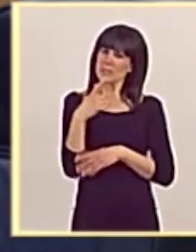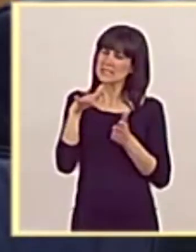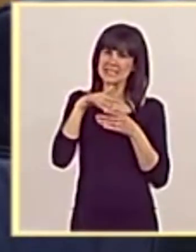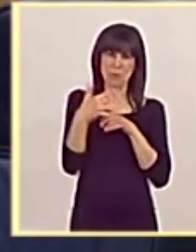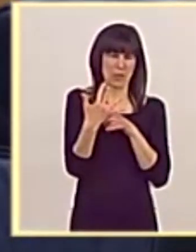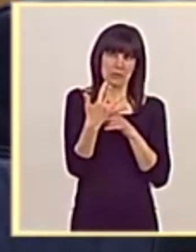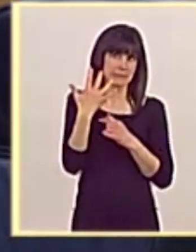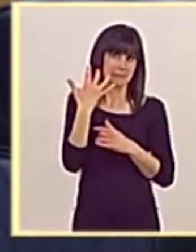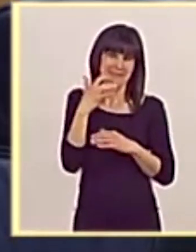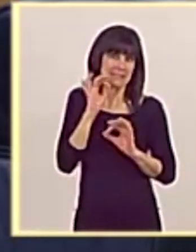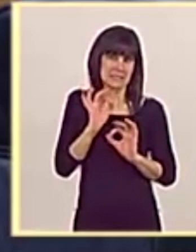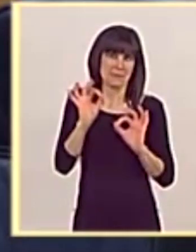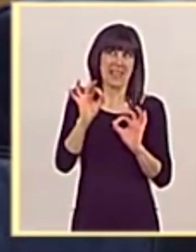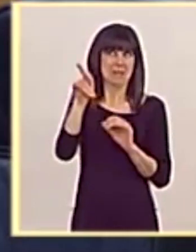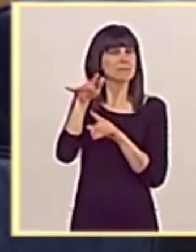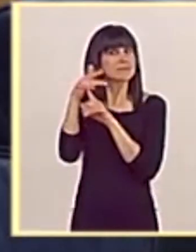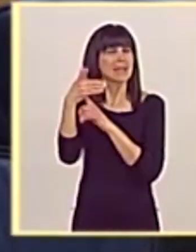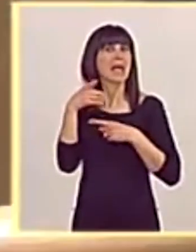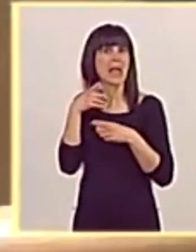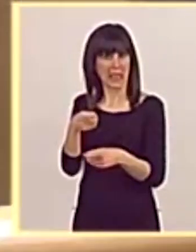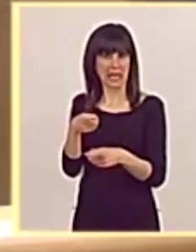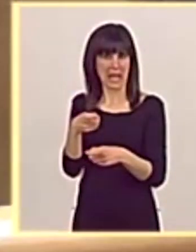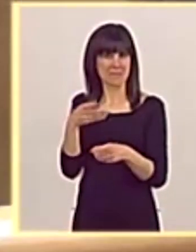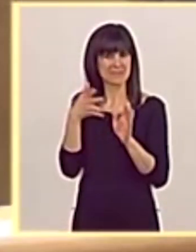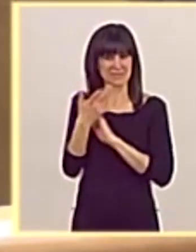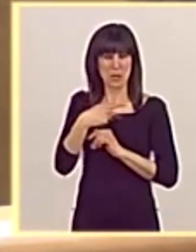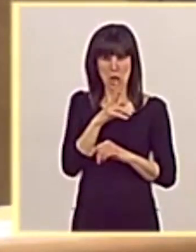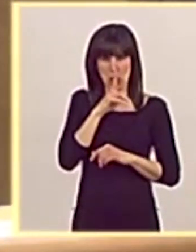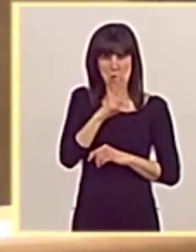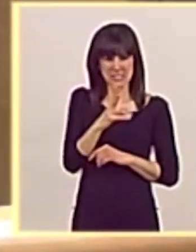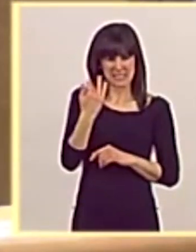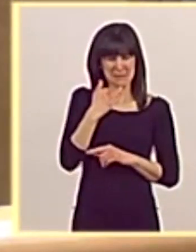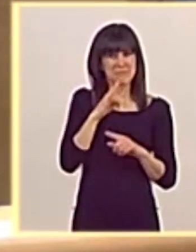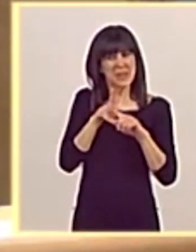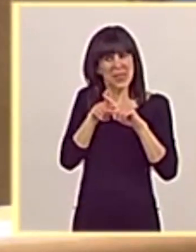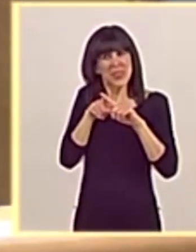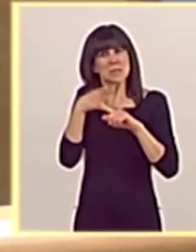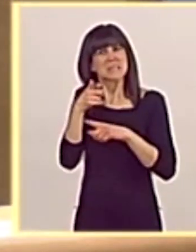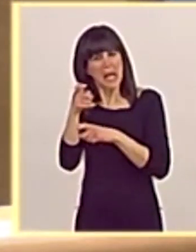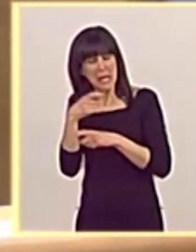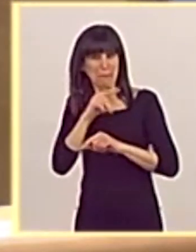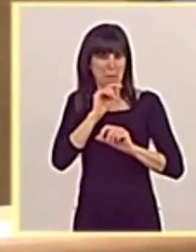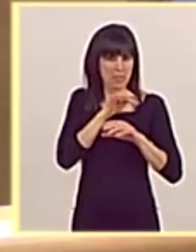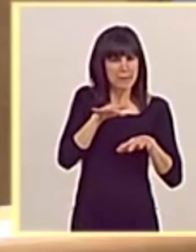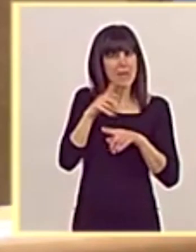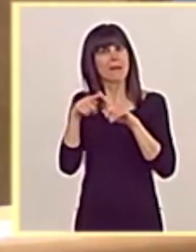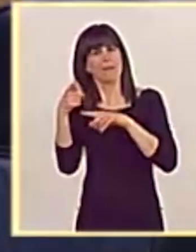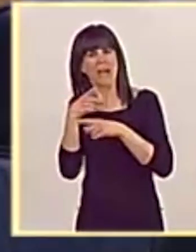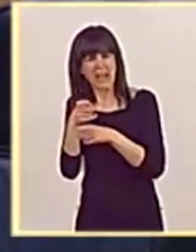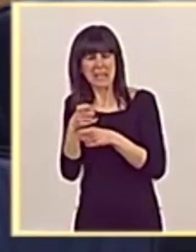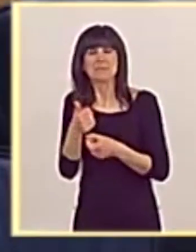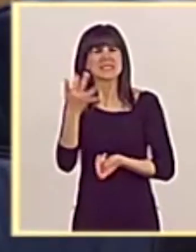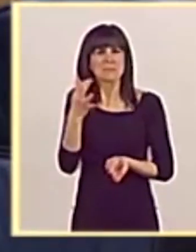tan extraordinaria como es la de la guerra, que nos llega después de dos años tan duros de pandemia? ¿Qué más tiene que pasar, señoría, para que